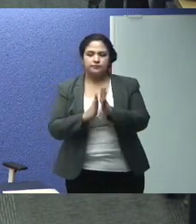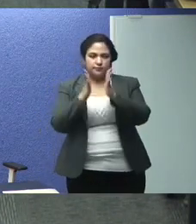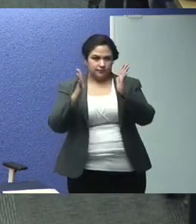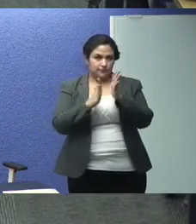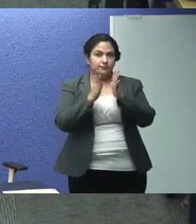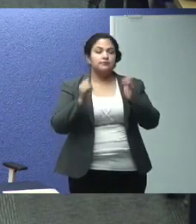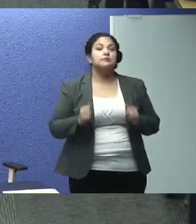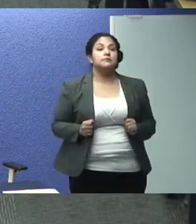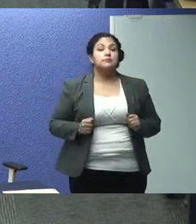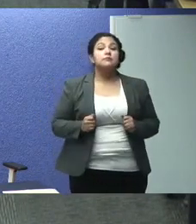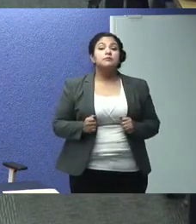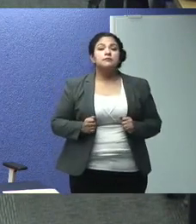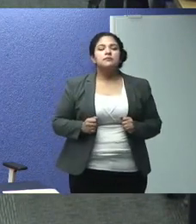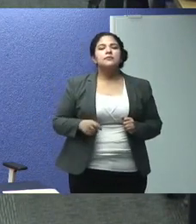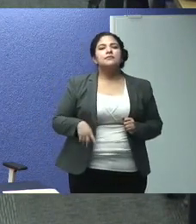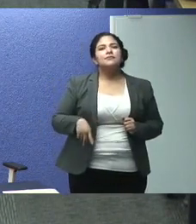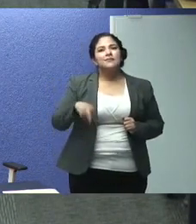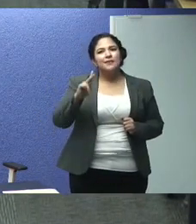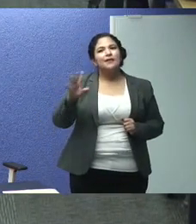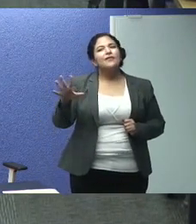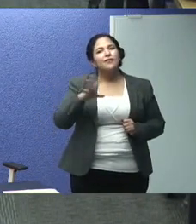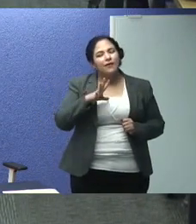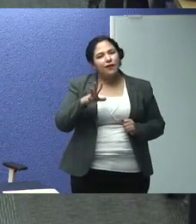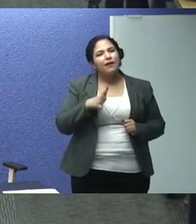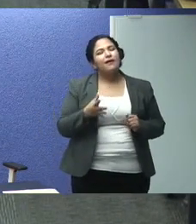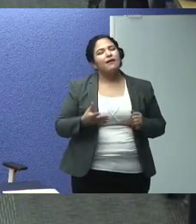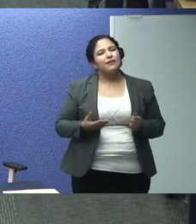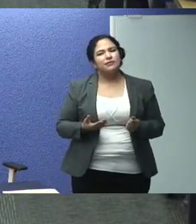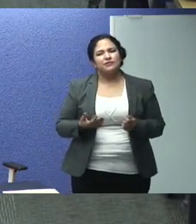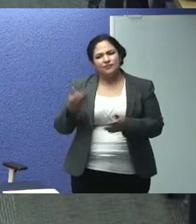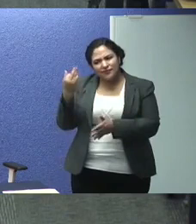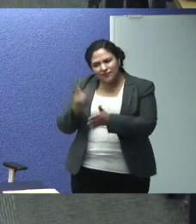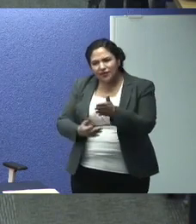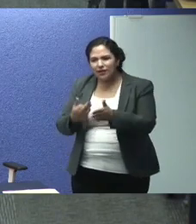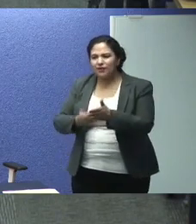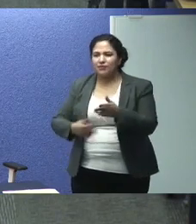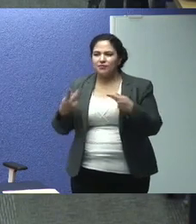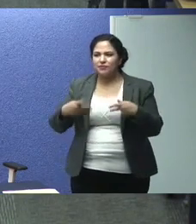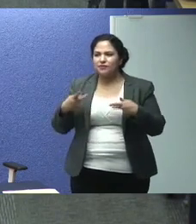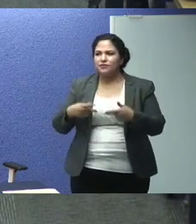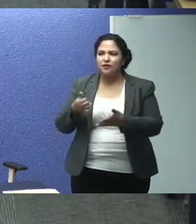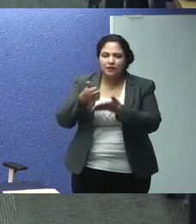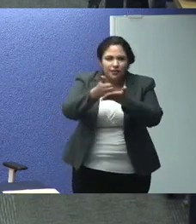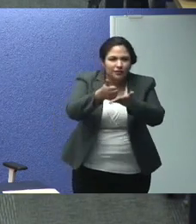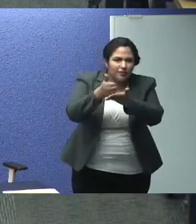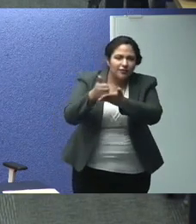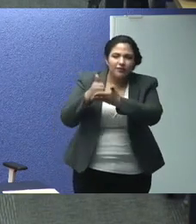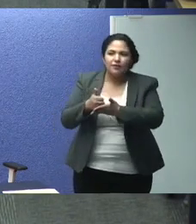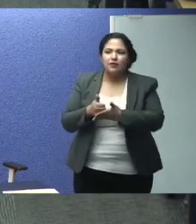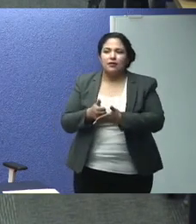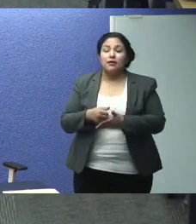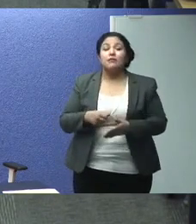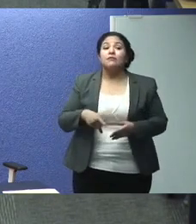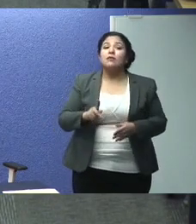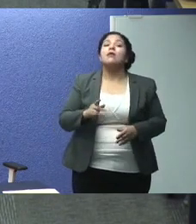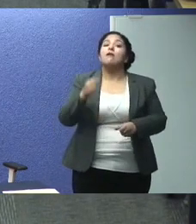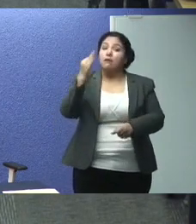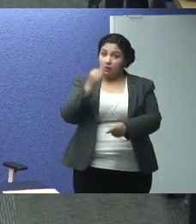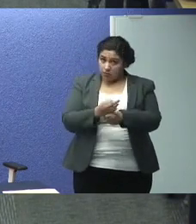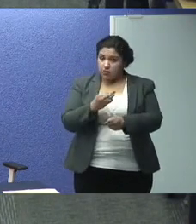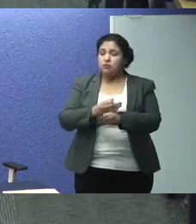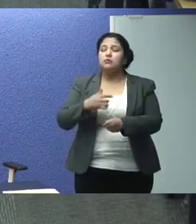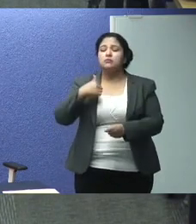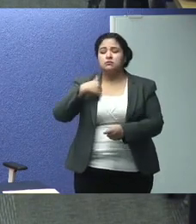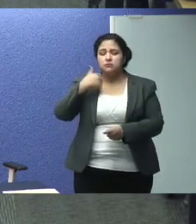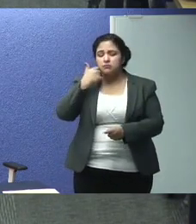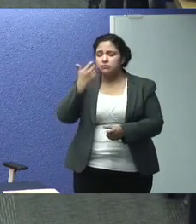Sin embargo, aún todavía hay muchas limitantes. Aún así celebro que se adopte y sobre todo que se